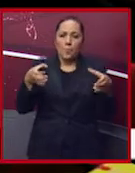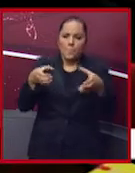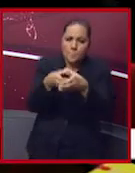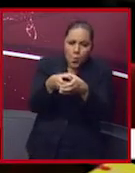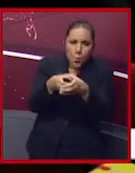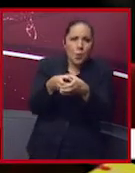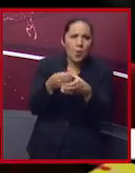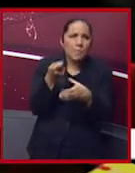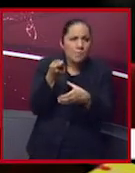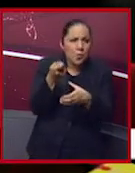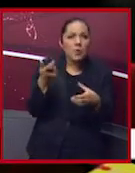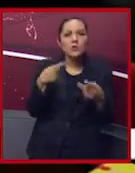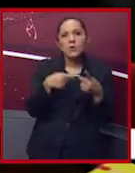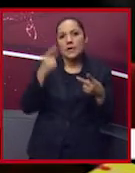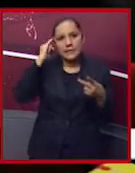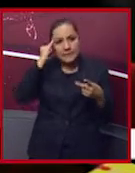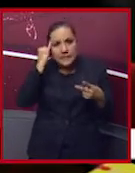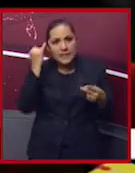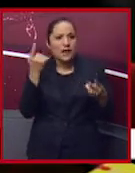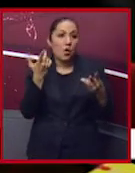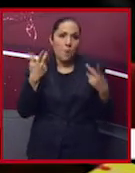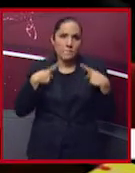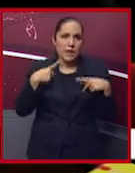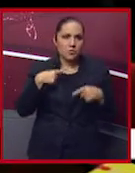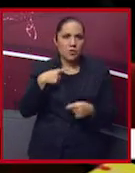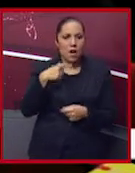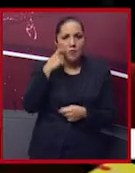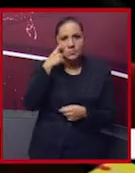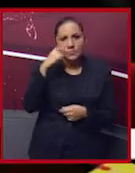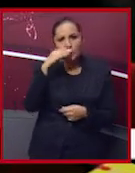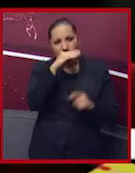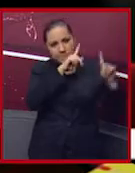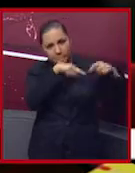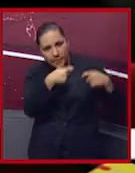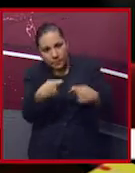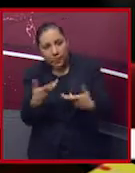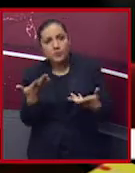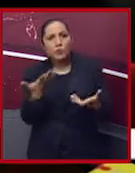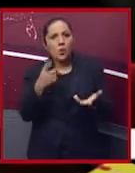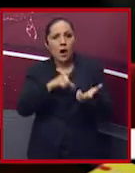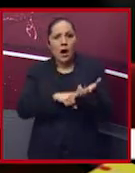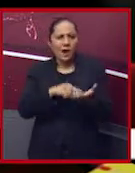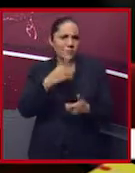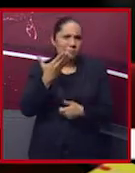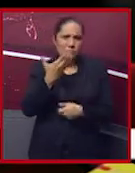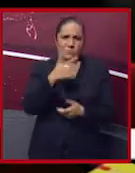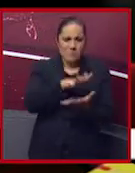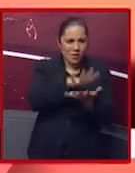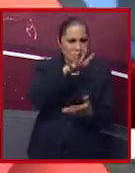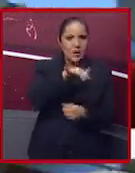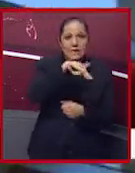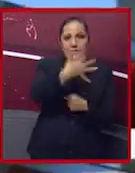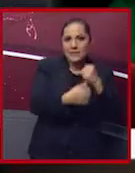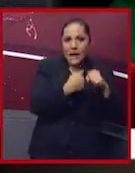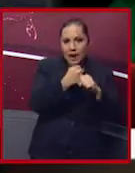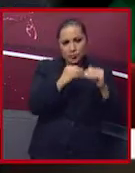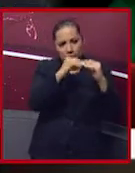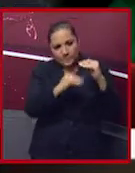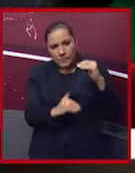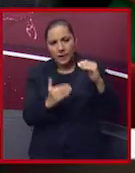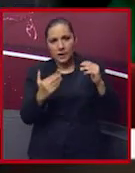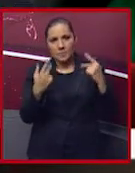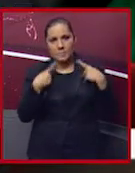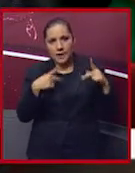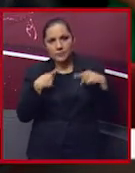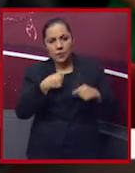indígena, afrodescendiente, grupos étnicos, con mayor proporción de población joven, o sea, menores de 15 años. O sea, si